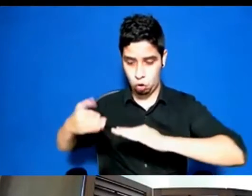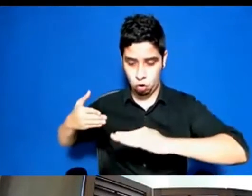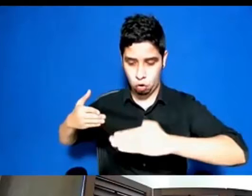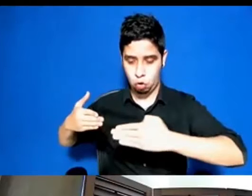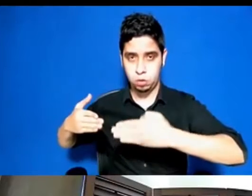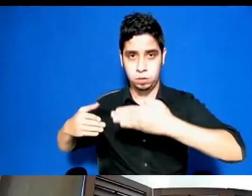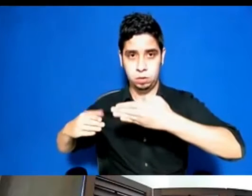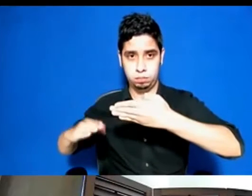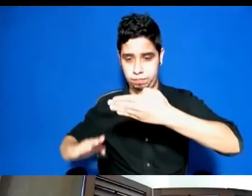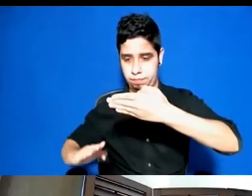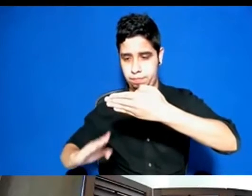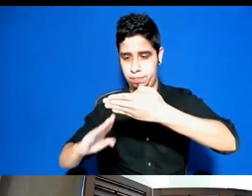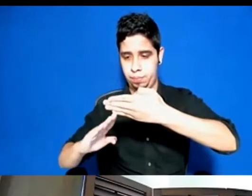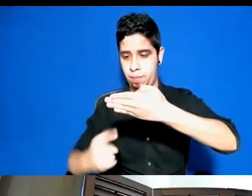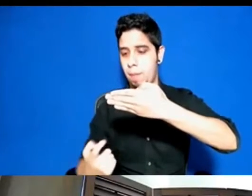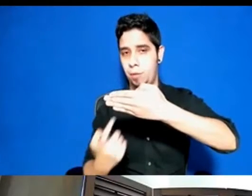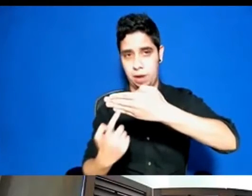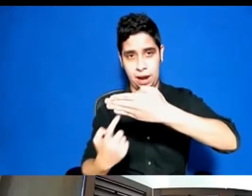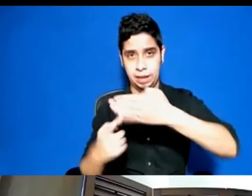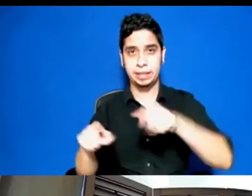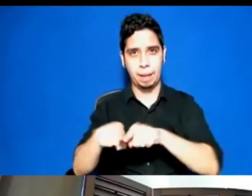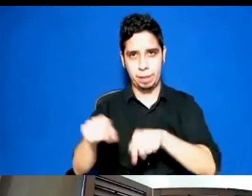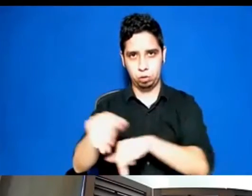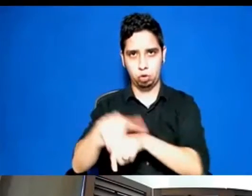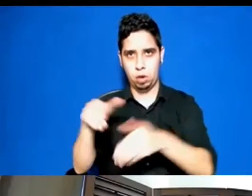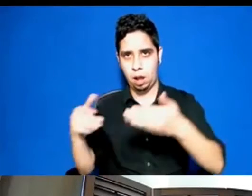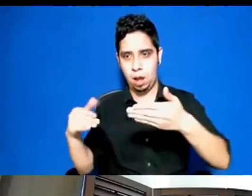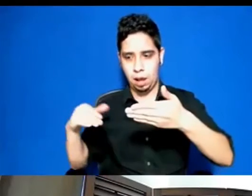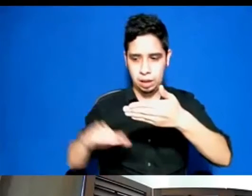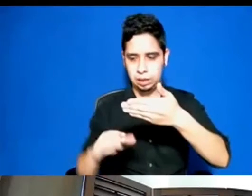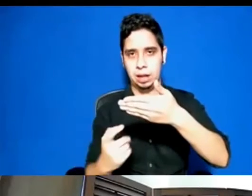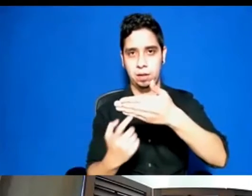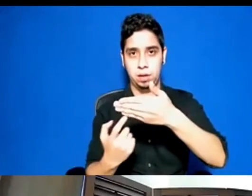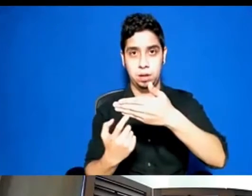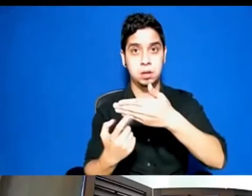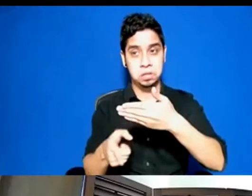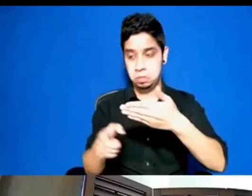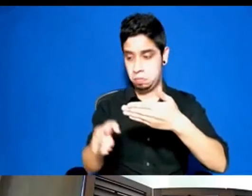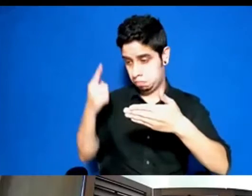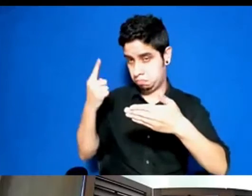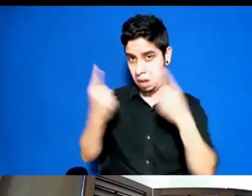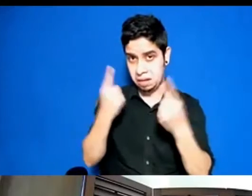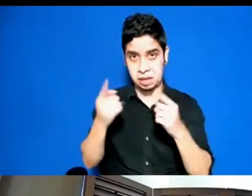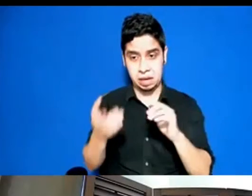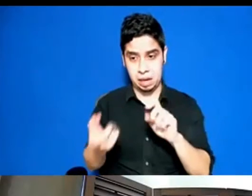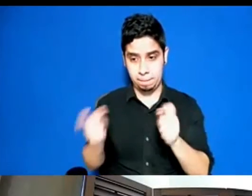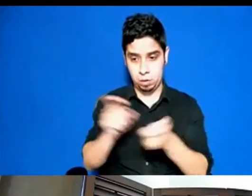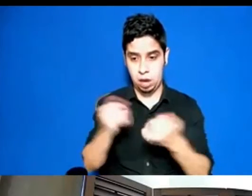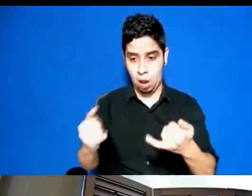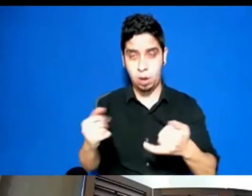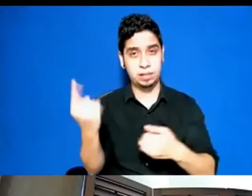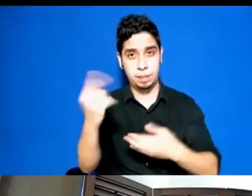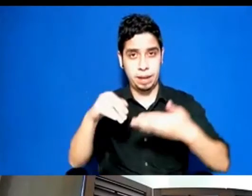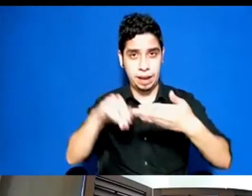sureste. Pero parece que como que consistentemente se han quedado llegando todos los años de allá para acá, por